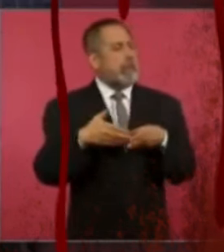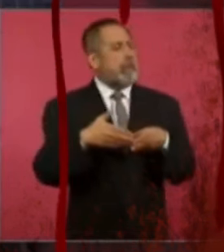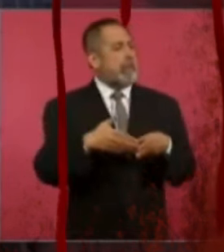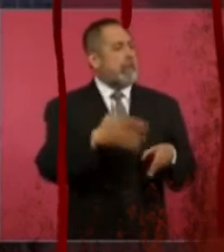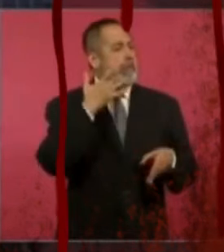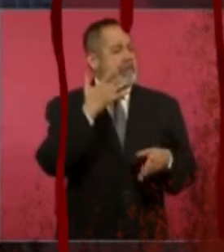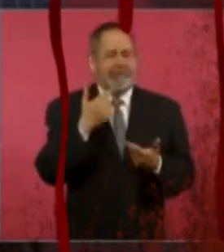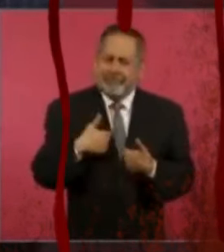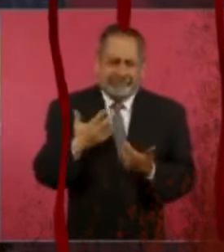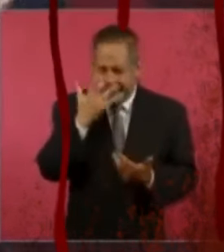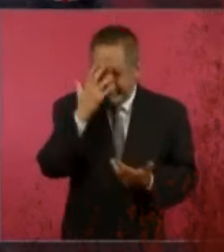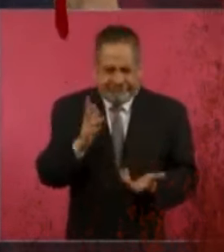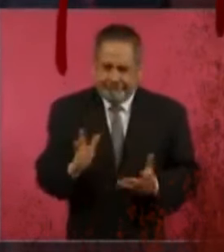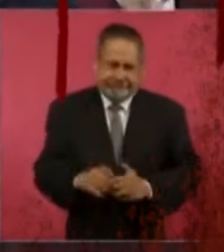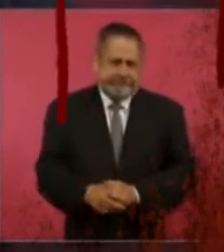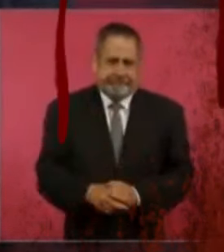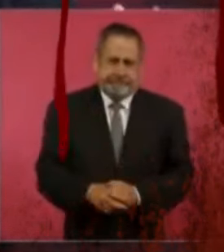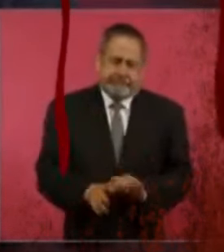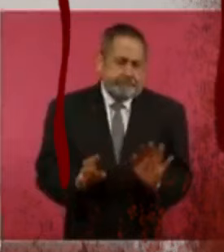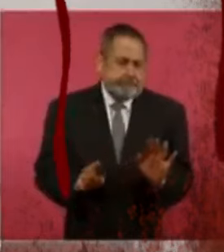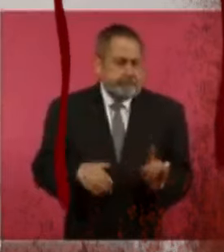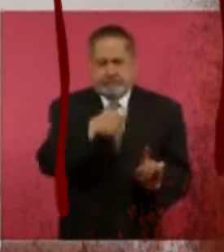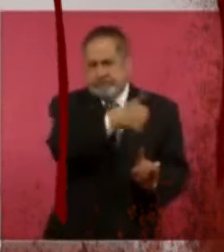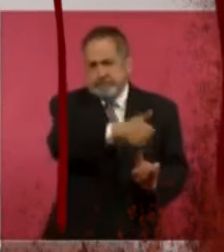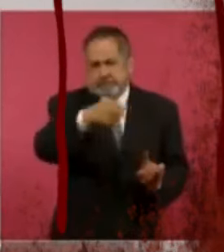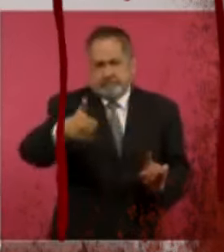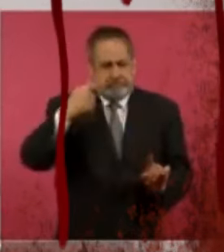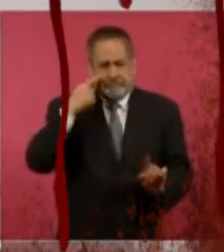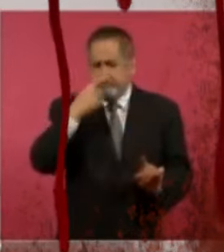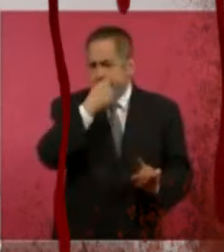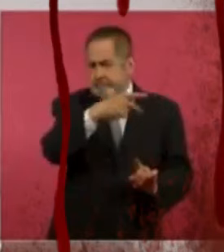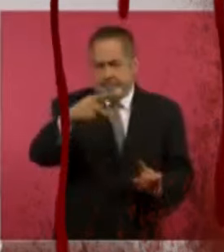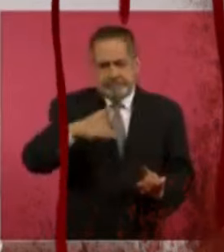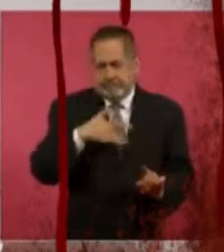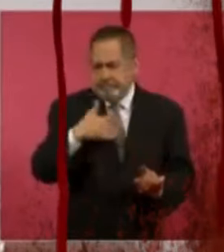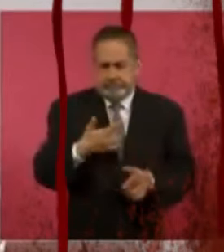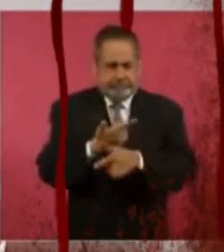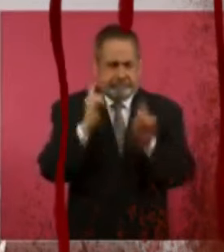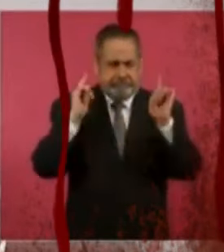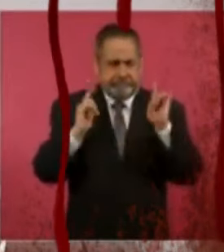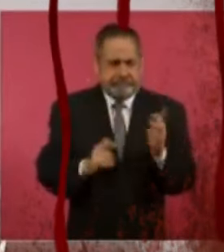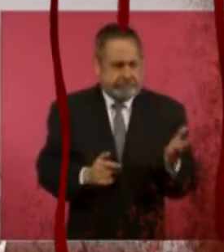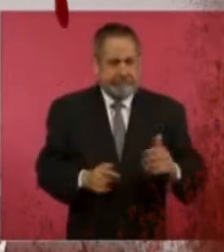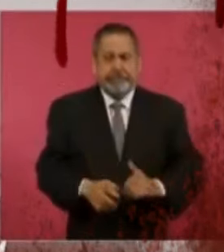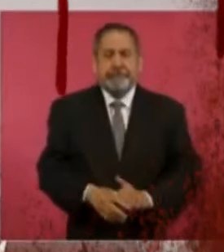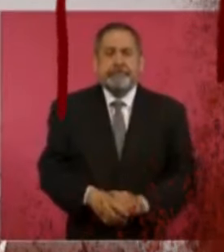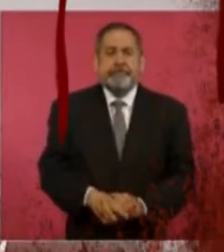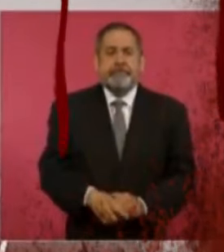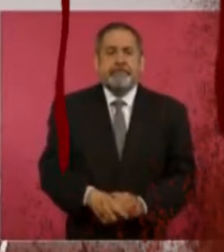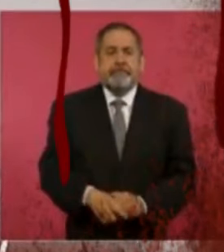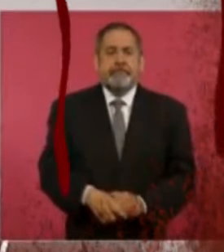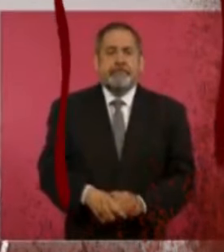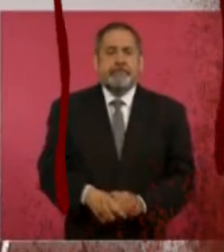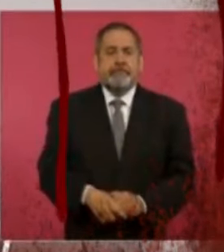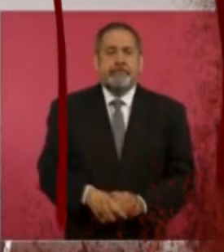nomás tendríamos que remitirnos a estos reportajes donde pues, los han exhibido por andar haciendo negocios